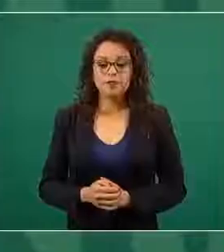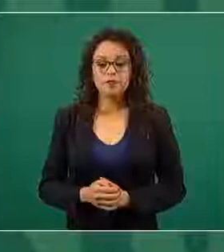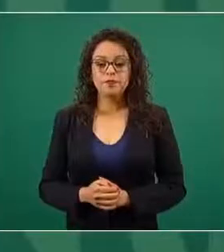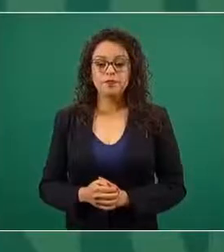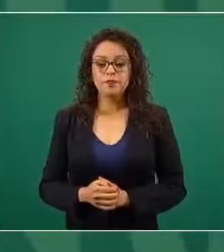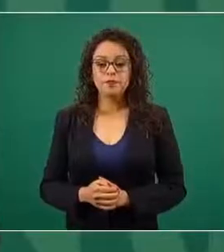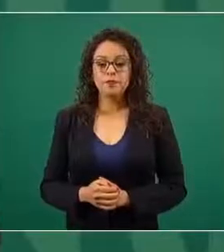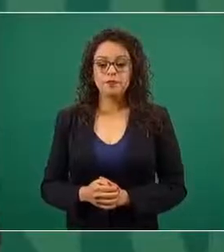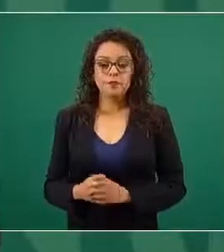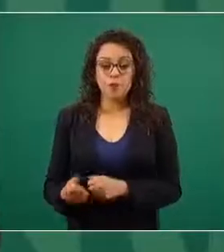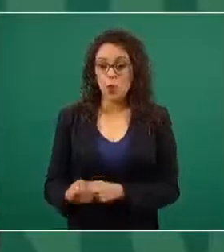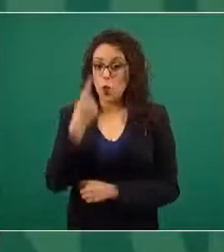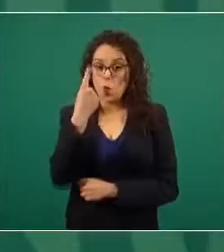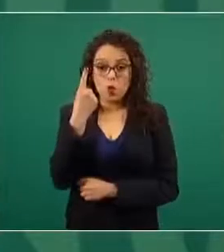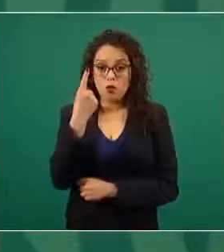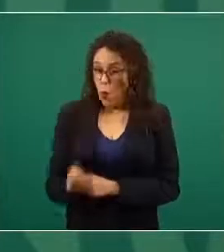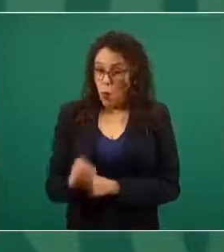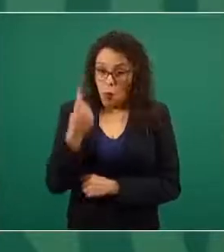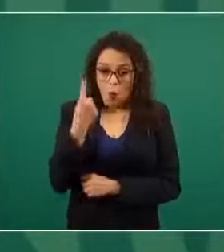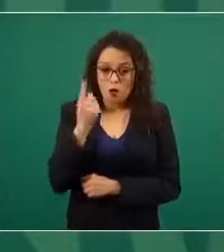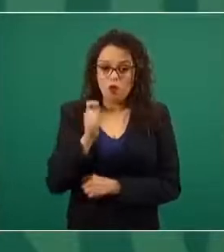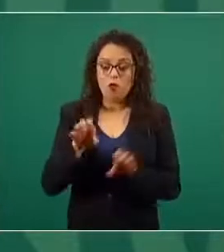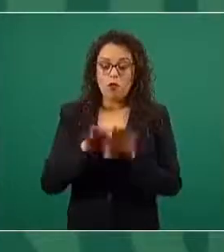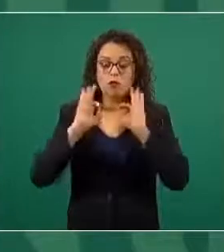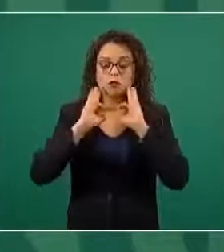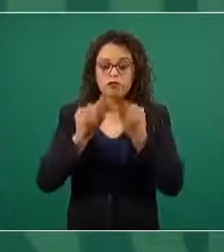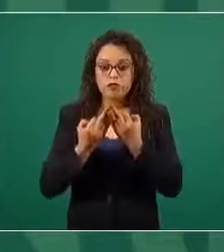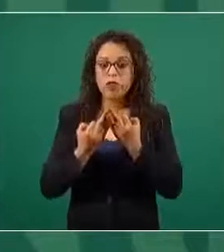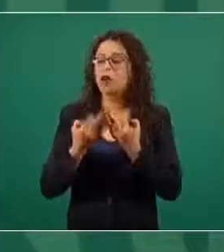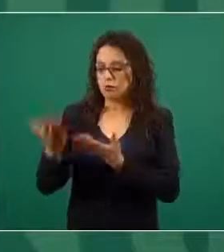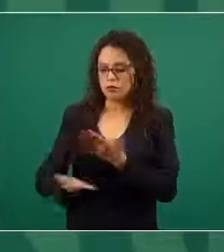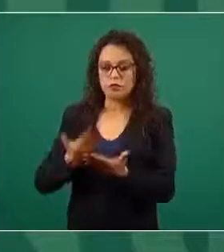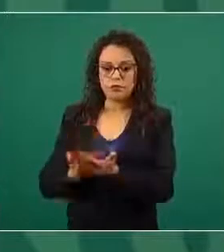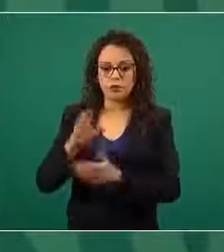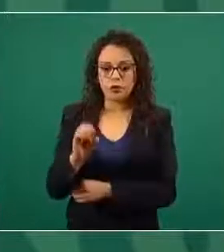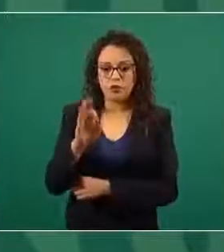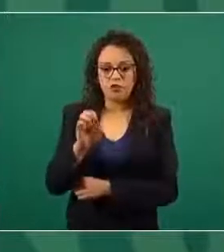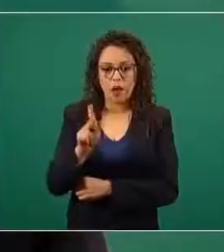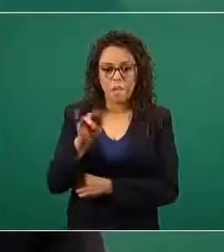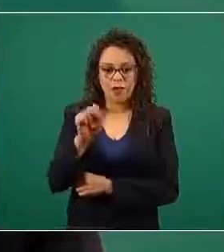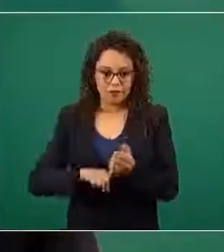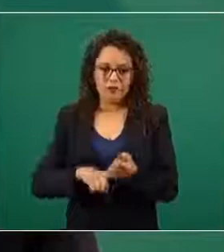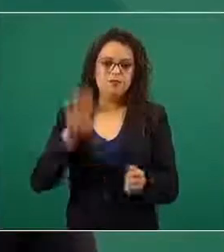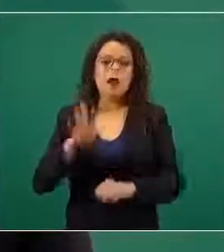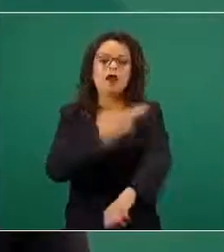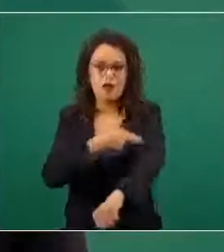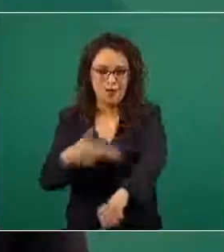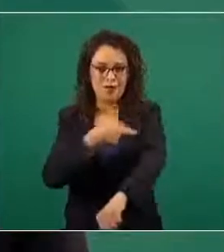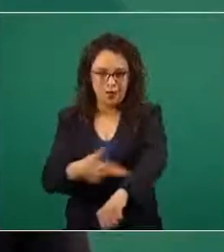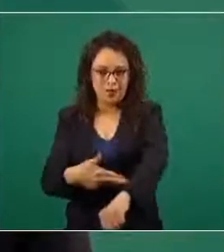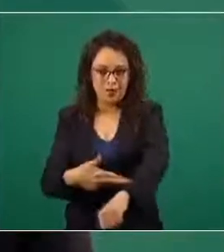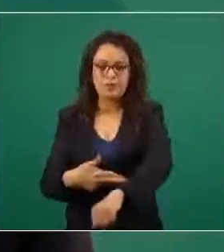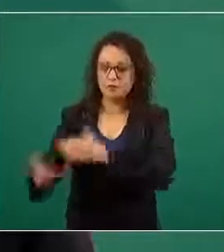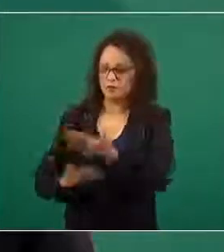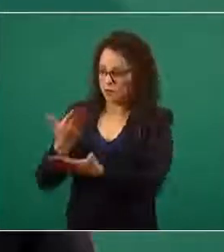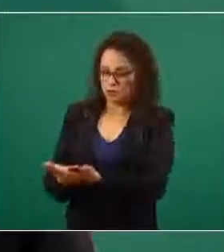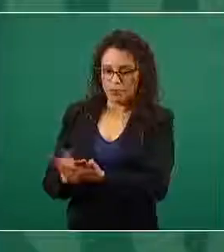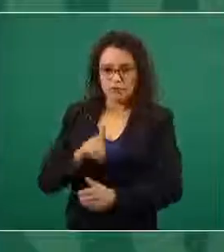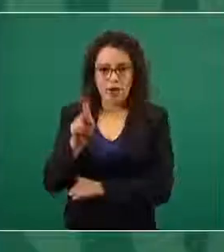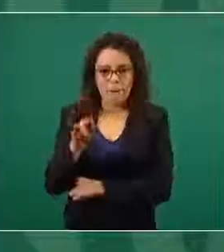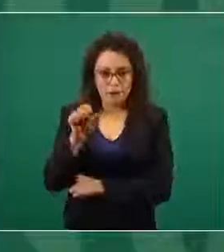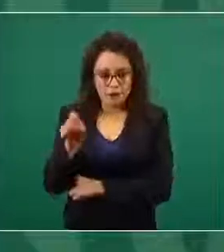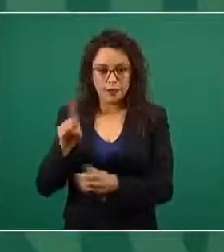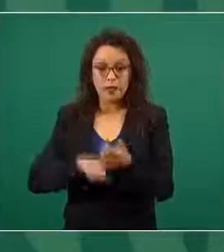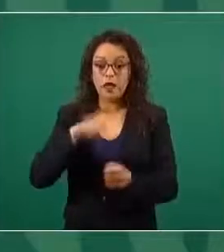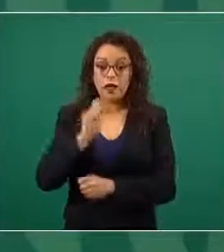posibilidad que hay es de que presenten a COFEPRIS el único requisito o el trámite, que presenten a